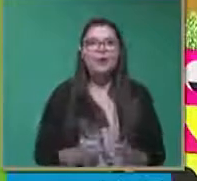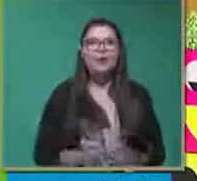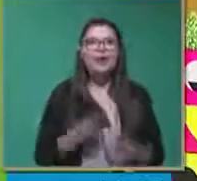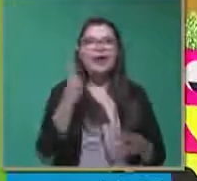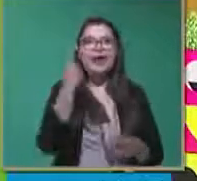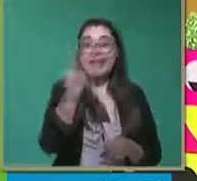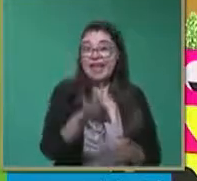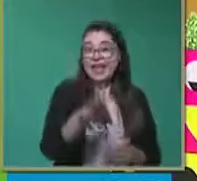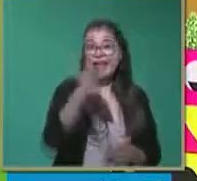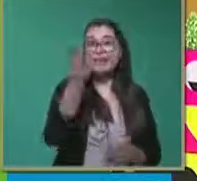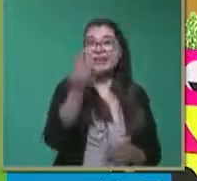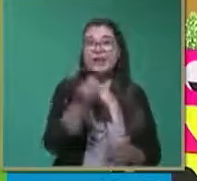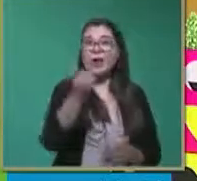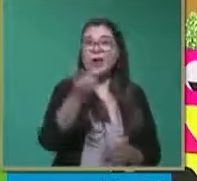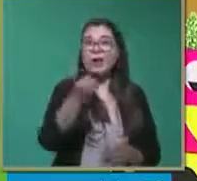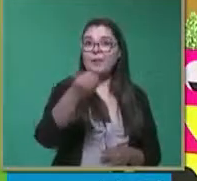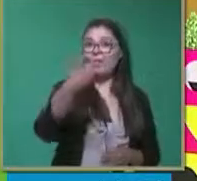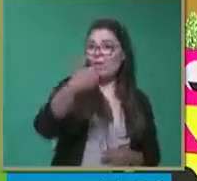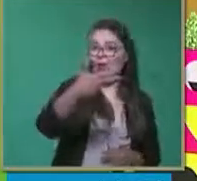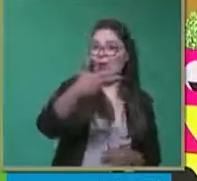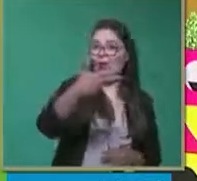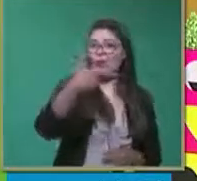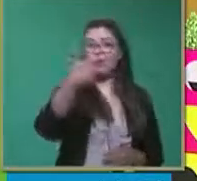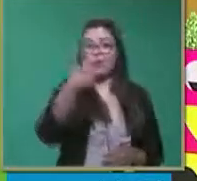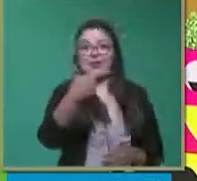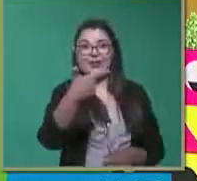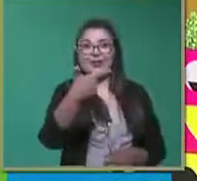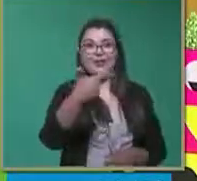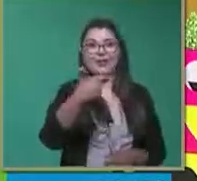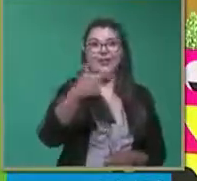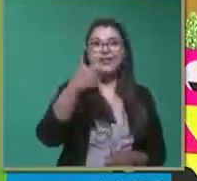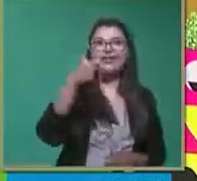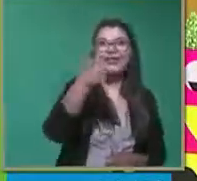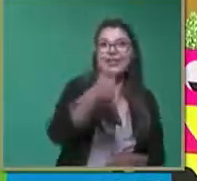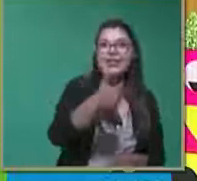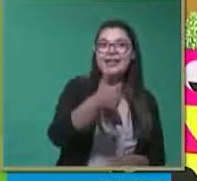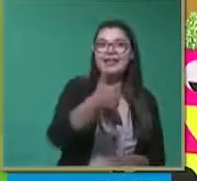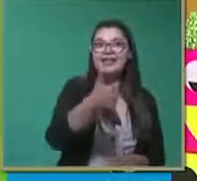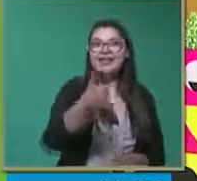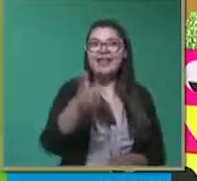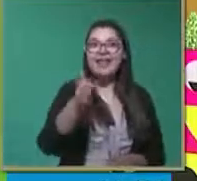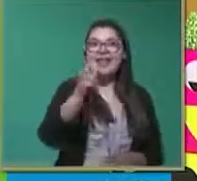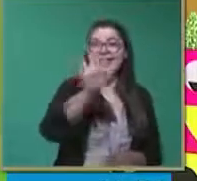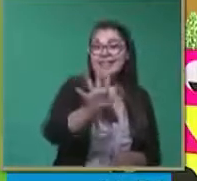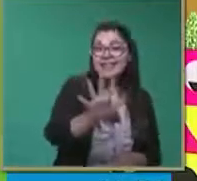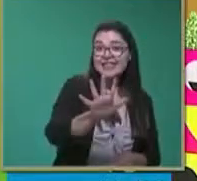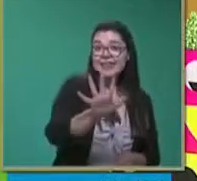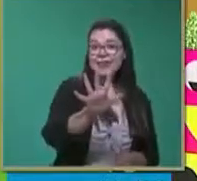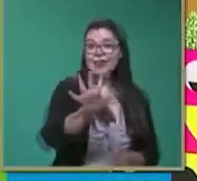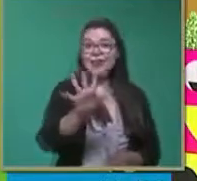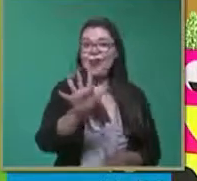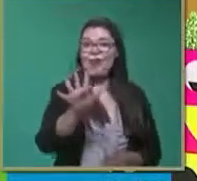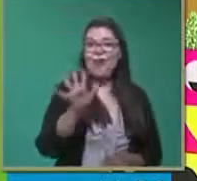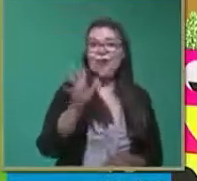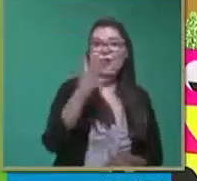9, 8, 7, 6,